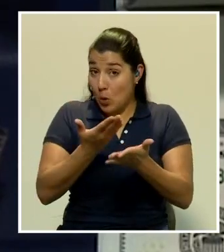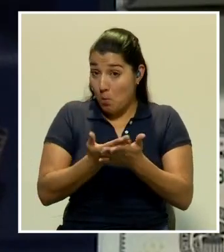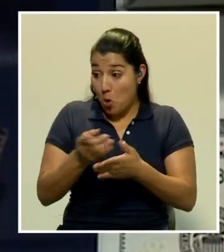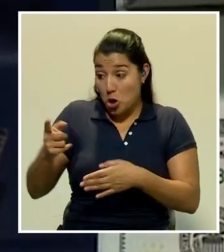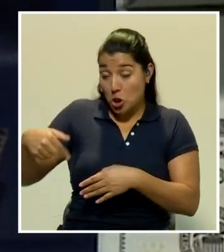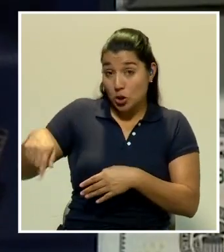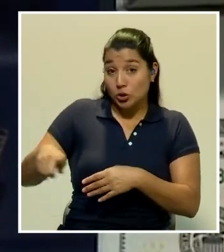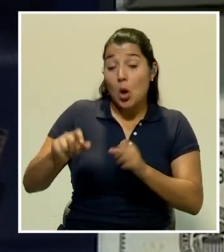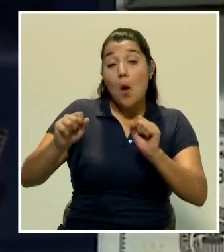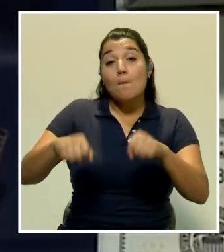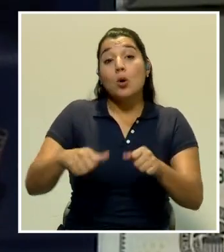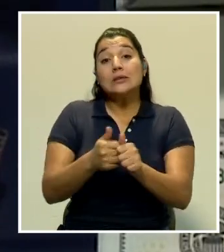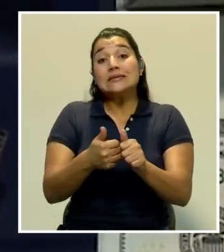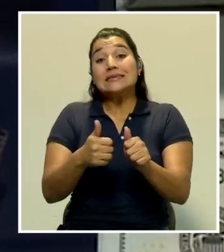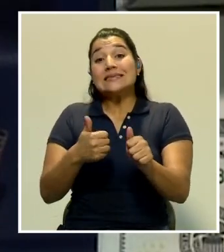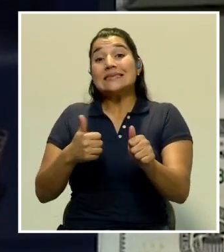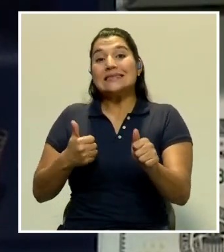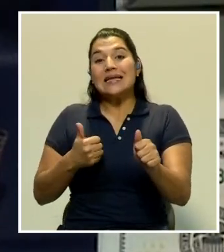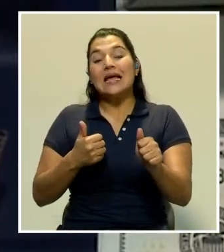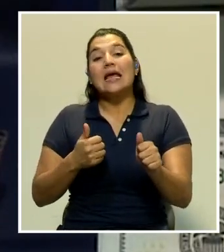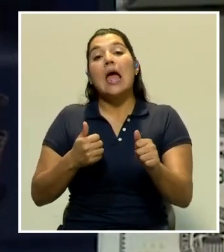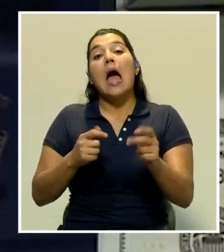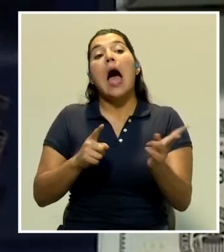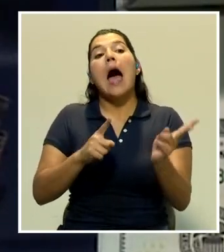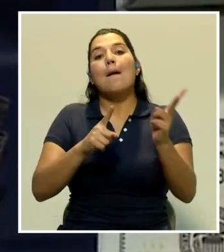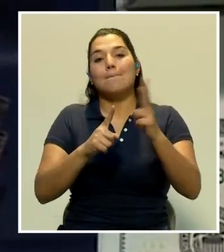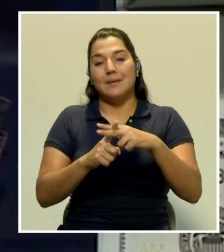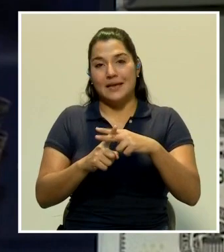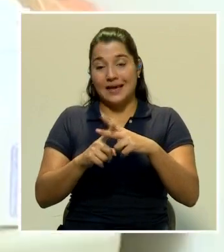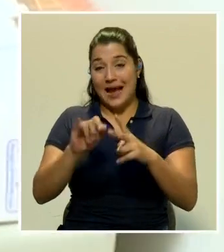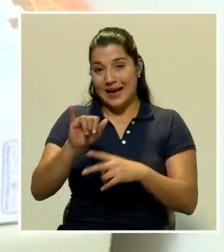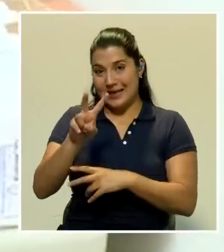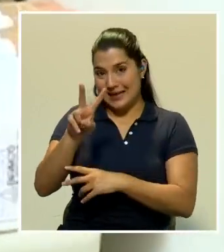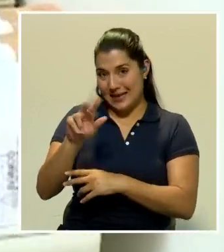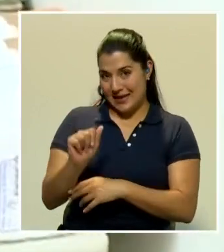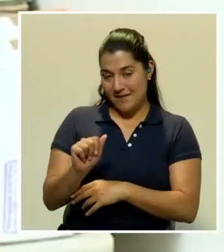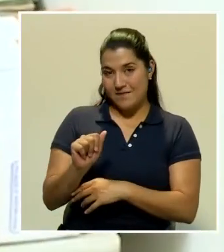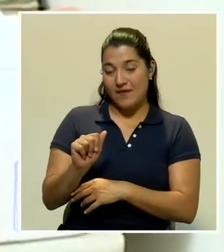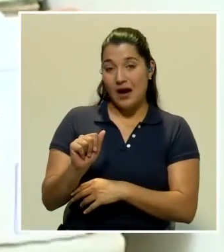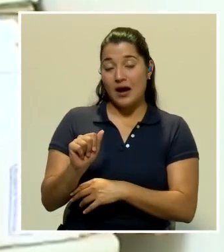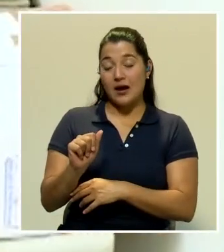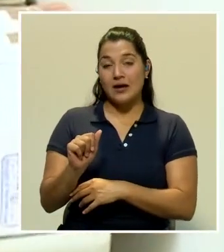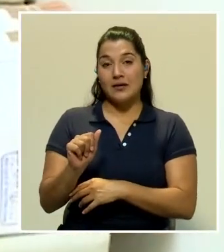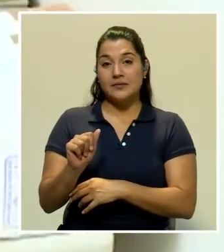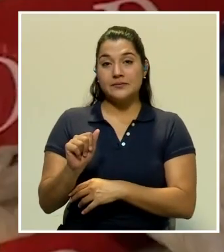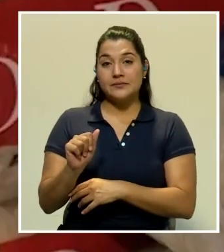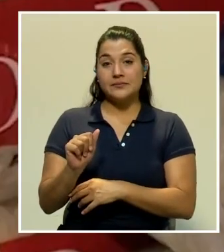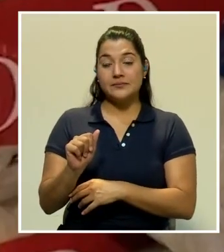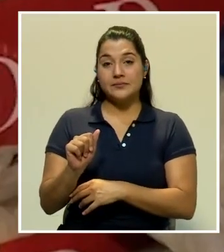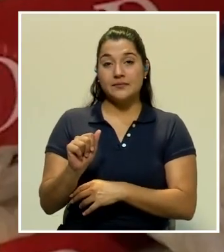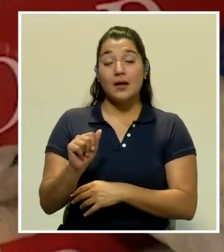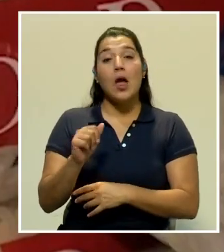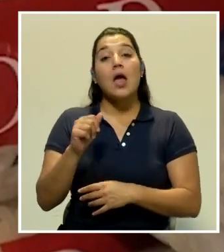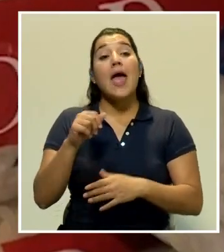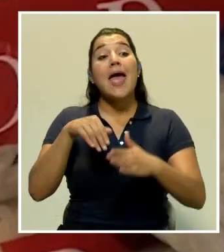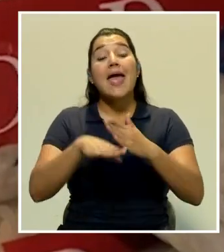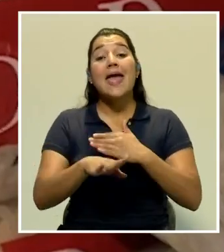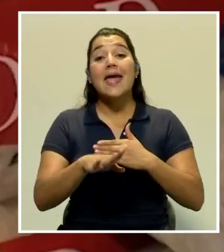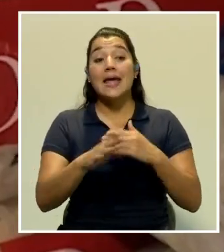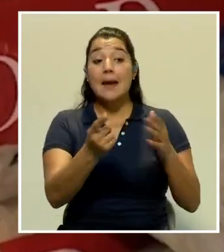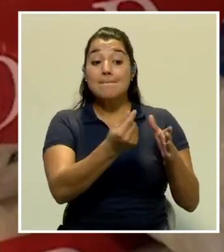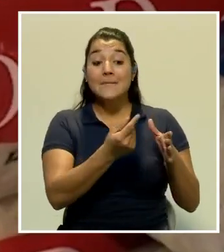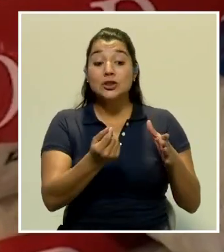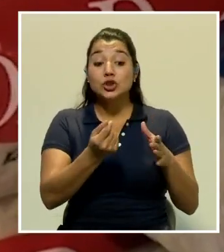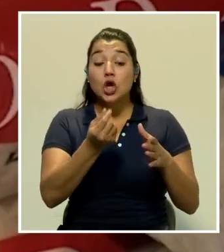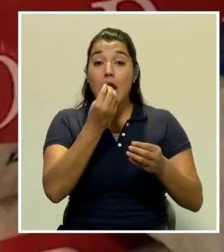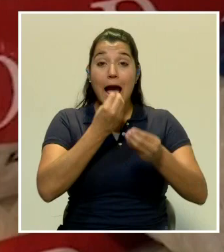es retrasar la entrada del impuesto del valor agregado, conocido por todos nosotros como el IVA. Esto en la canasta